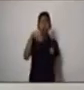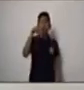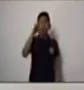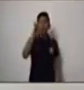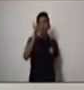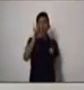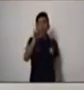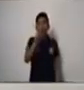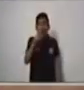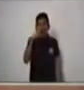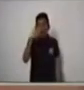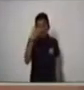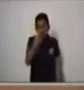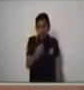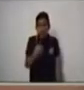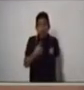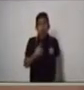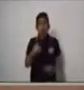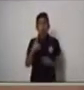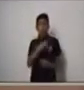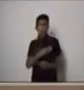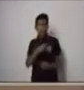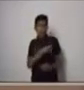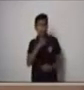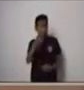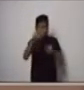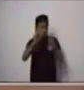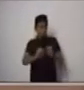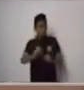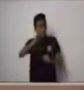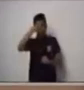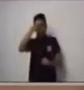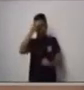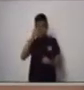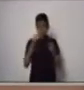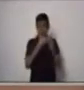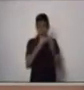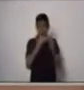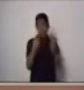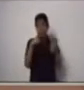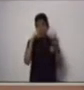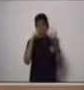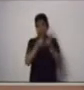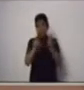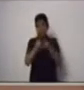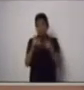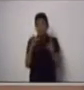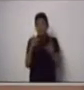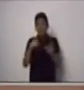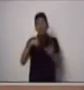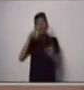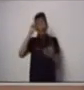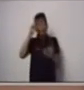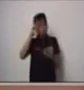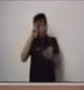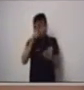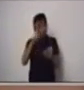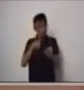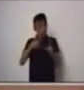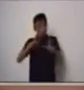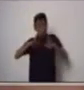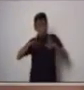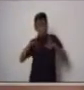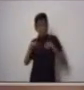que les haya servido bastante repasemos en casa por favor también debemos de tomar las medidas